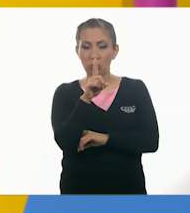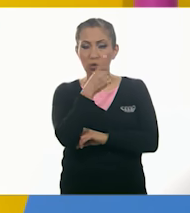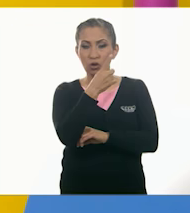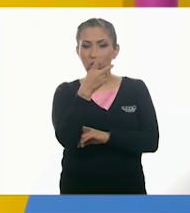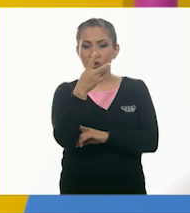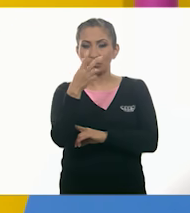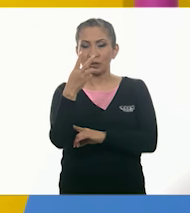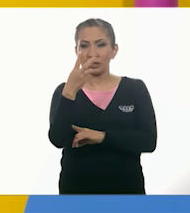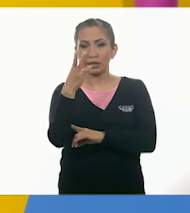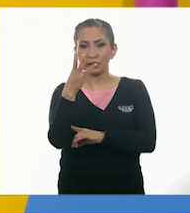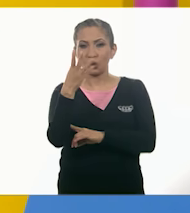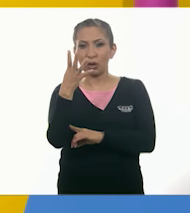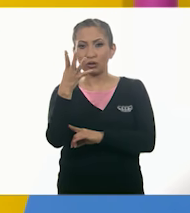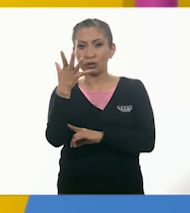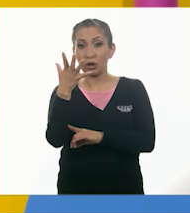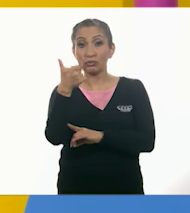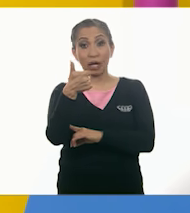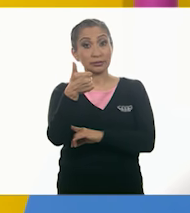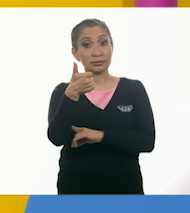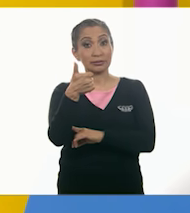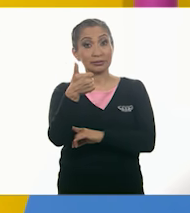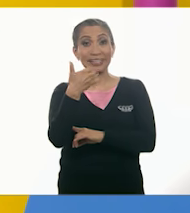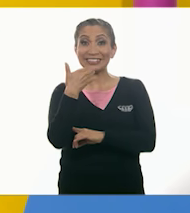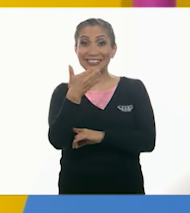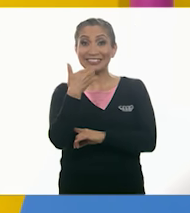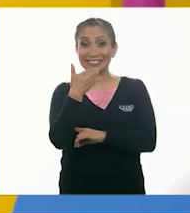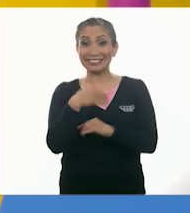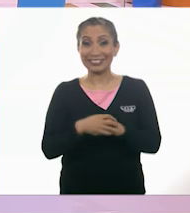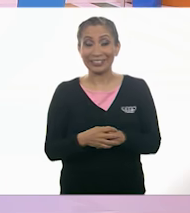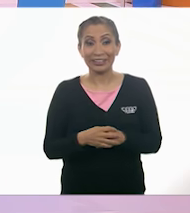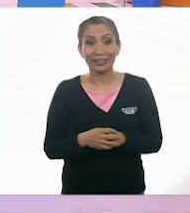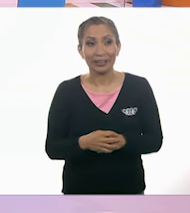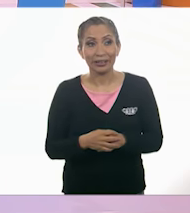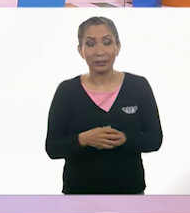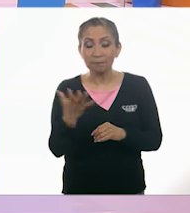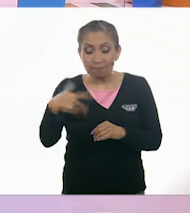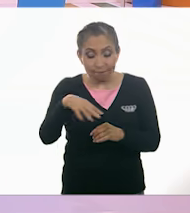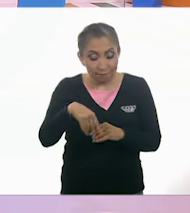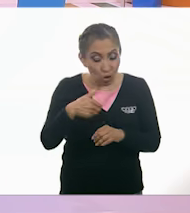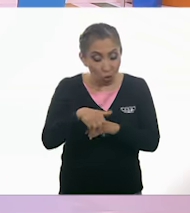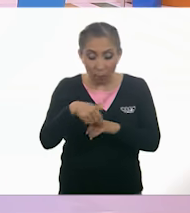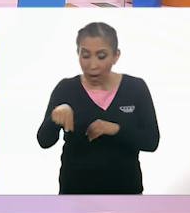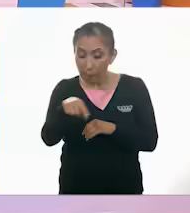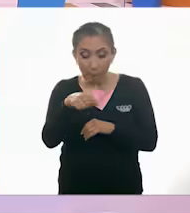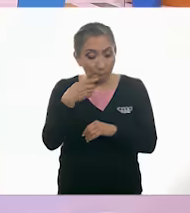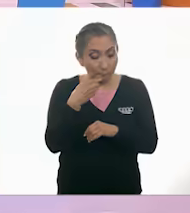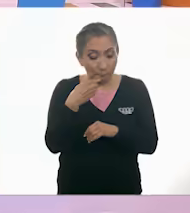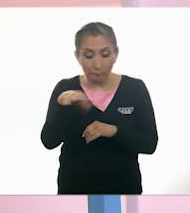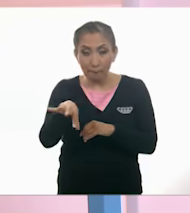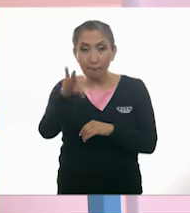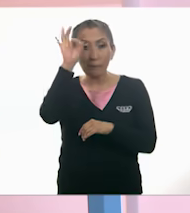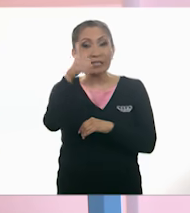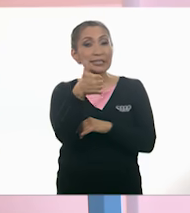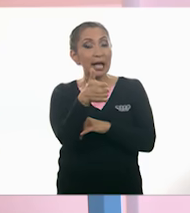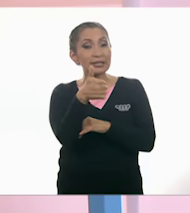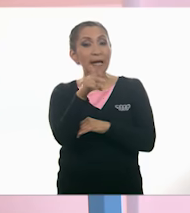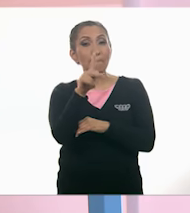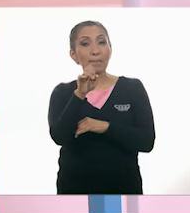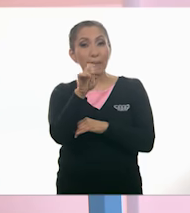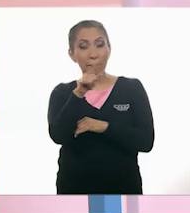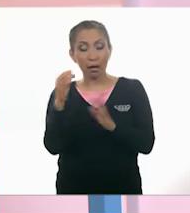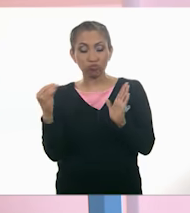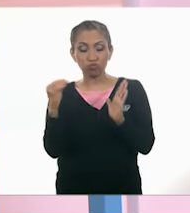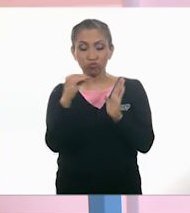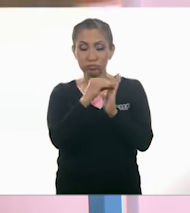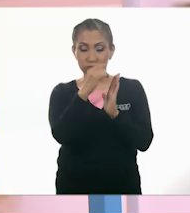1, 2, 3, 4, 5, 6. Muy bien. Muy bien, vamos a buscar el número 6. Y Pepe va a poner